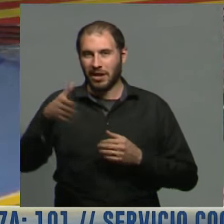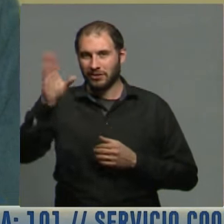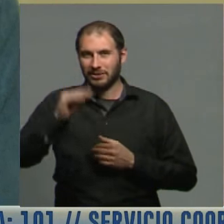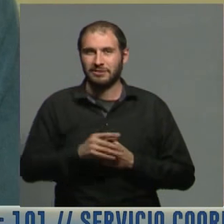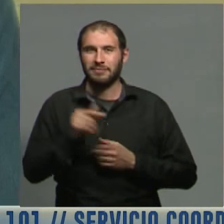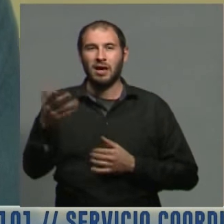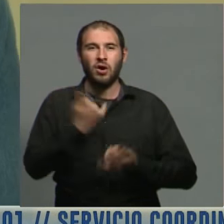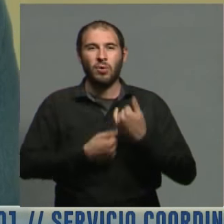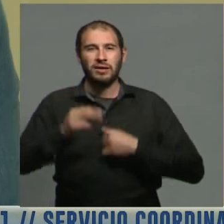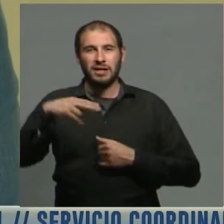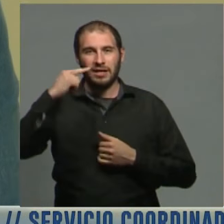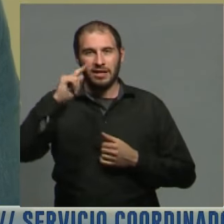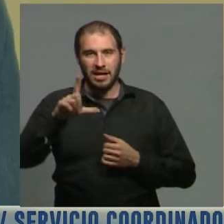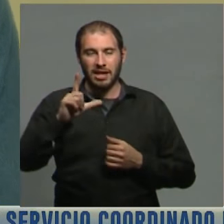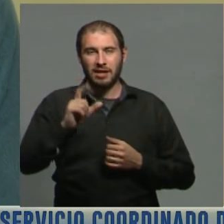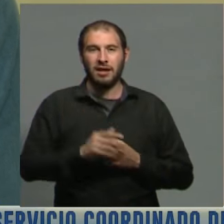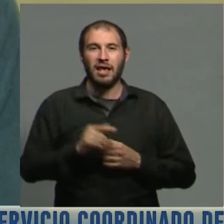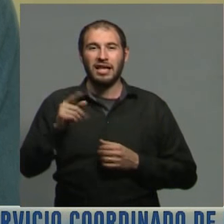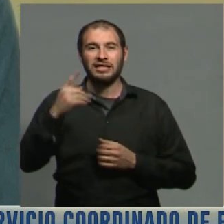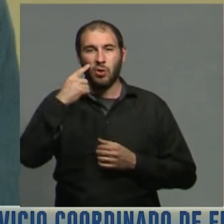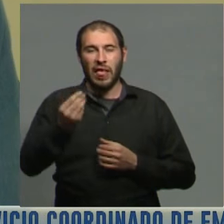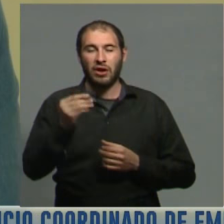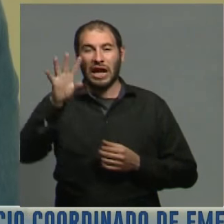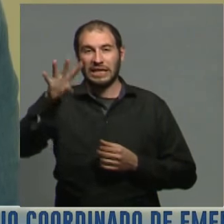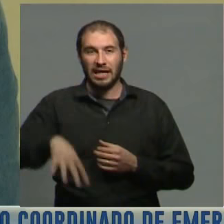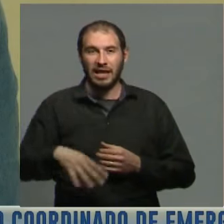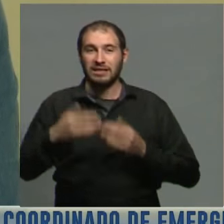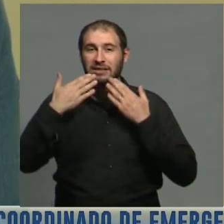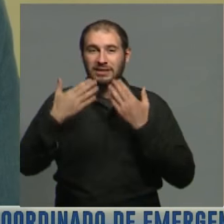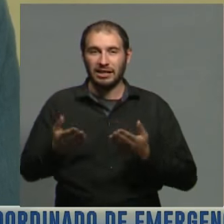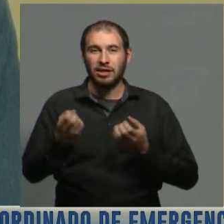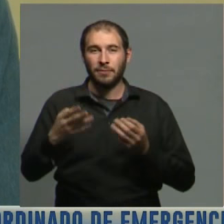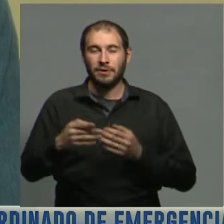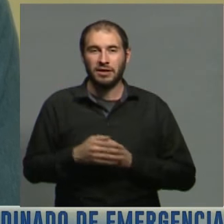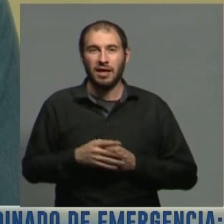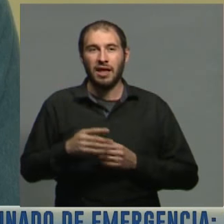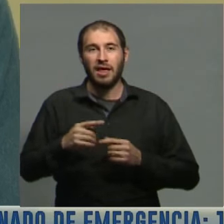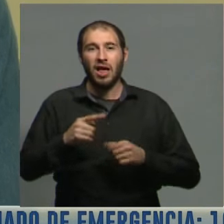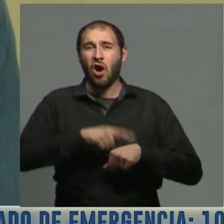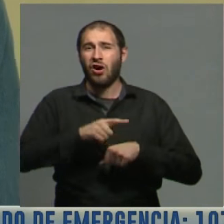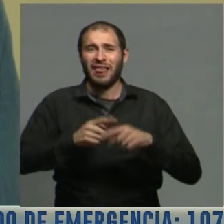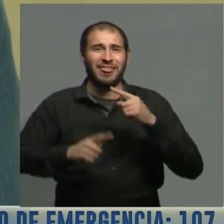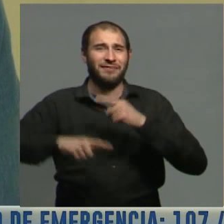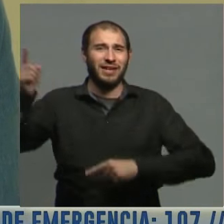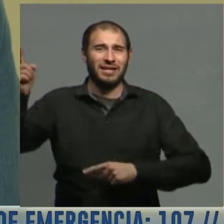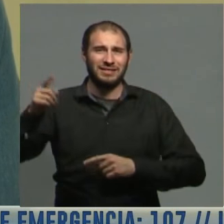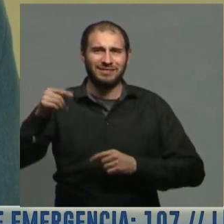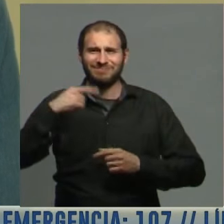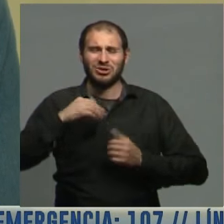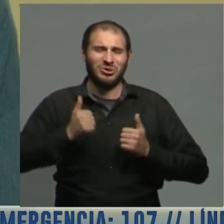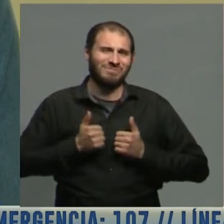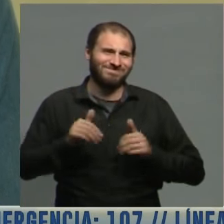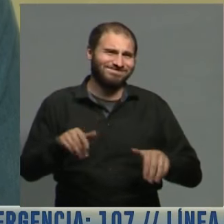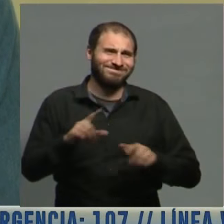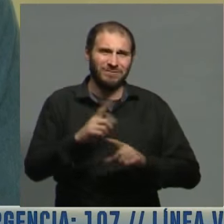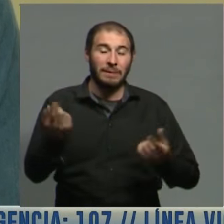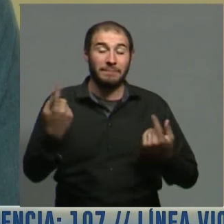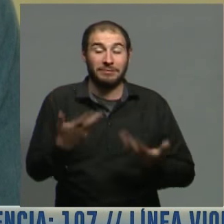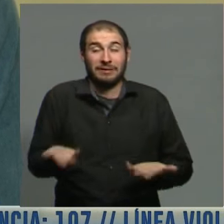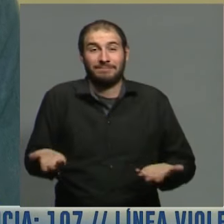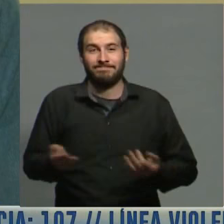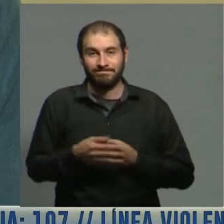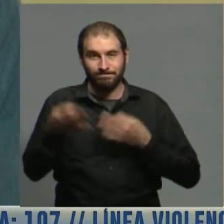Allí pasaba Nil López, ciudadano catalán. Le agradecemos porque la verdad que la diferencia horaria es un poco incómoda para comunicarnos, pero bueno,